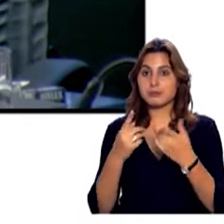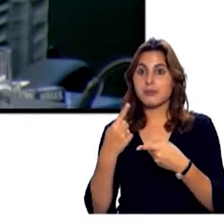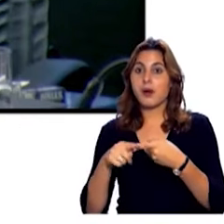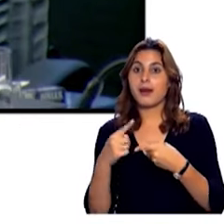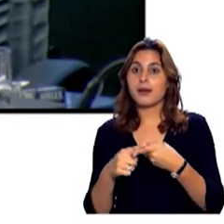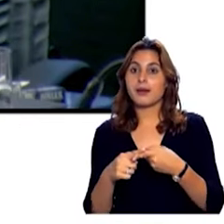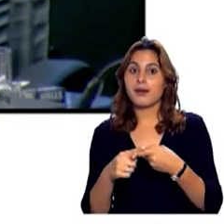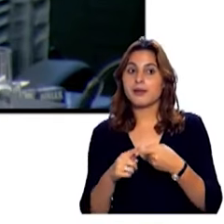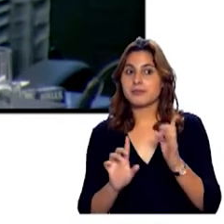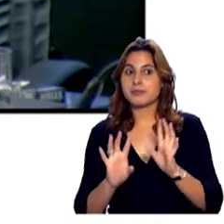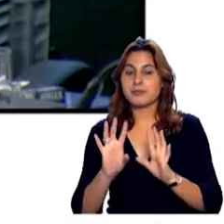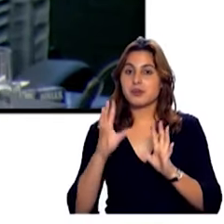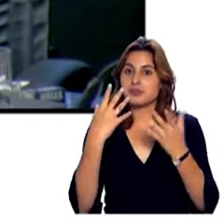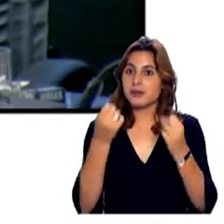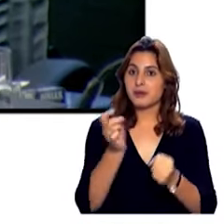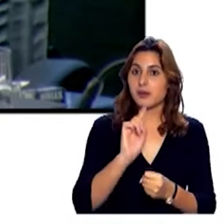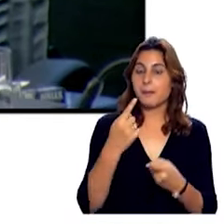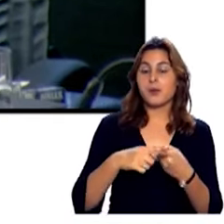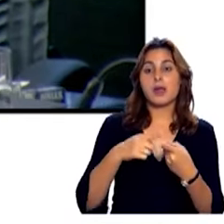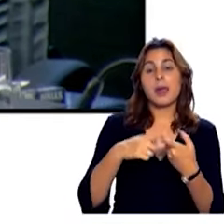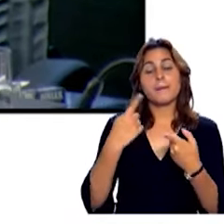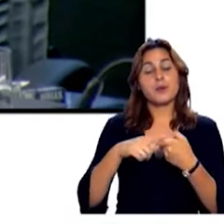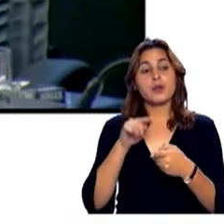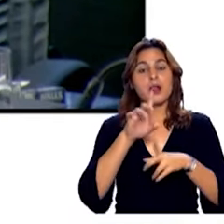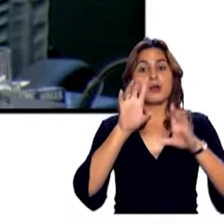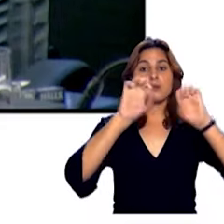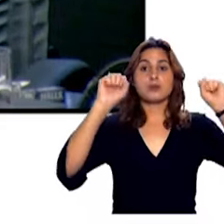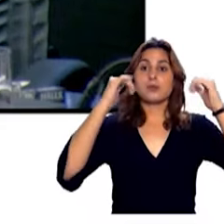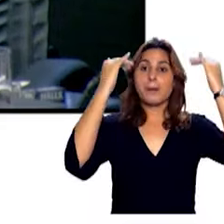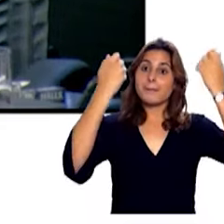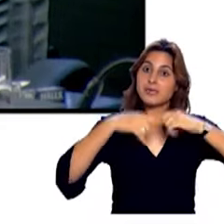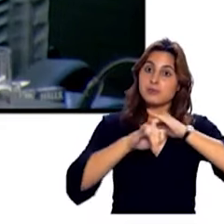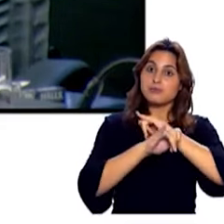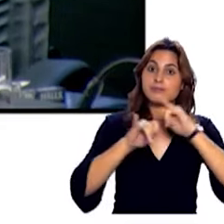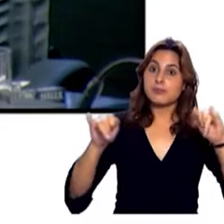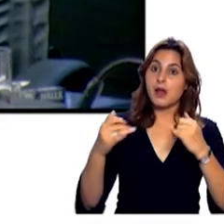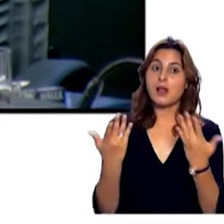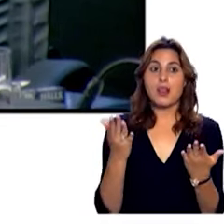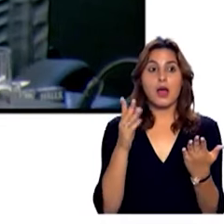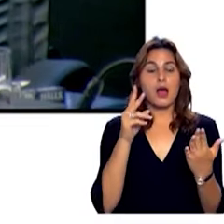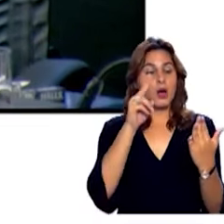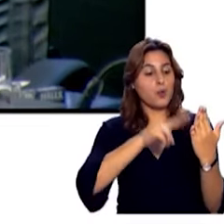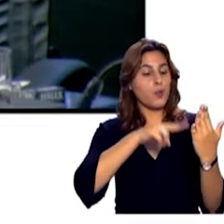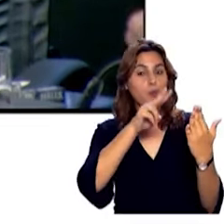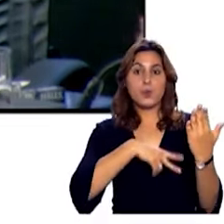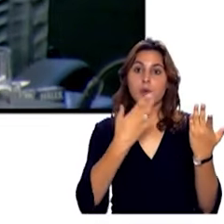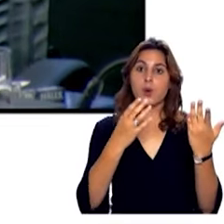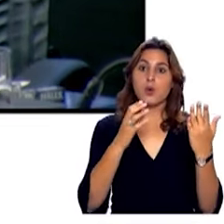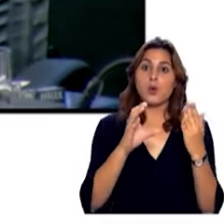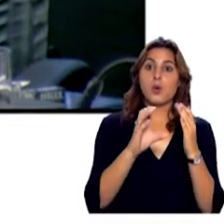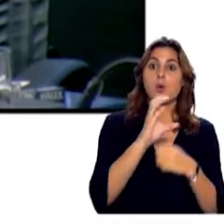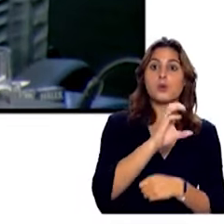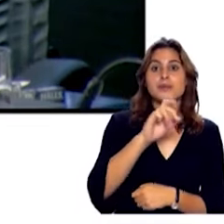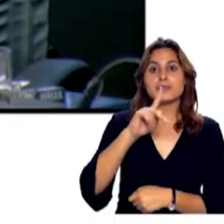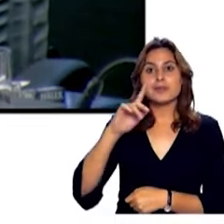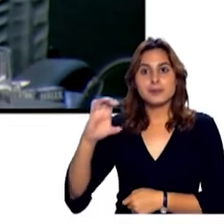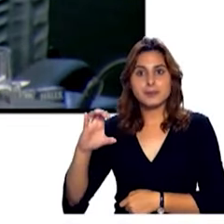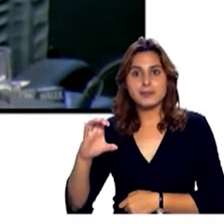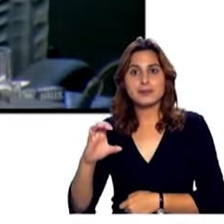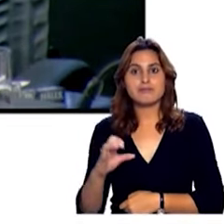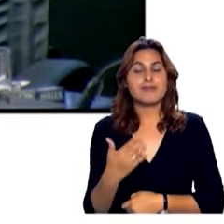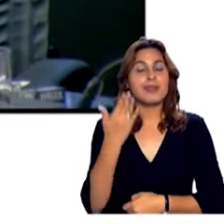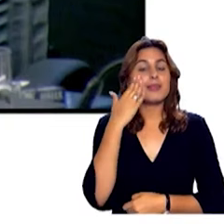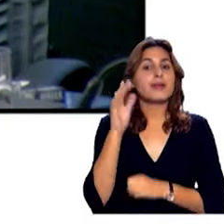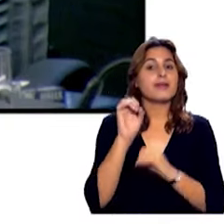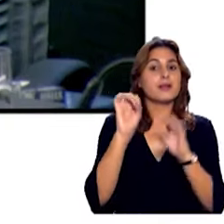de todos los preceptos del Código Penal Pero solo sobre eso una vez que el asunto ha sido juzgado no pueden plantearse problemas